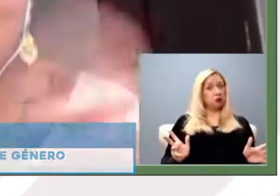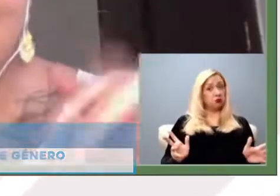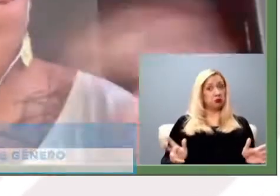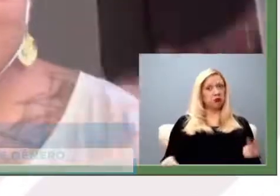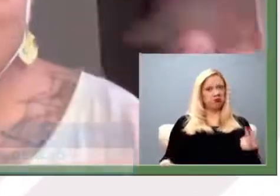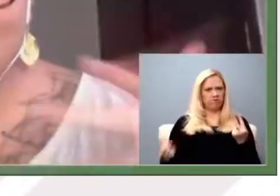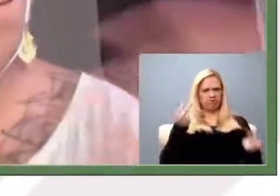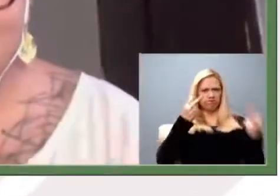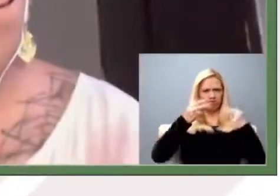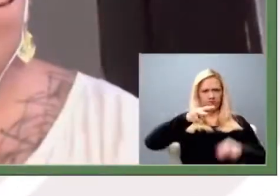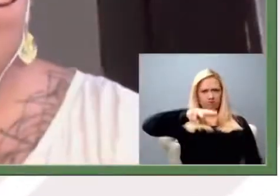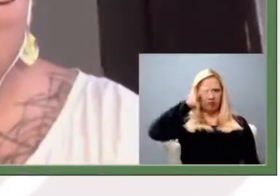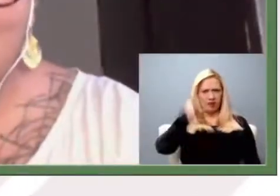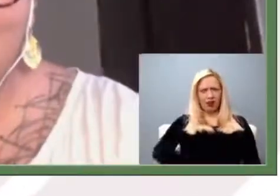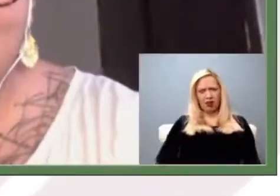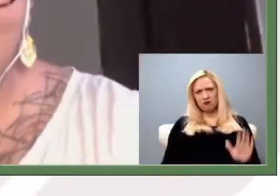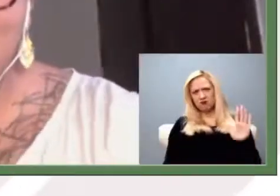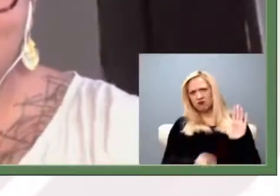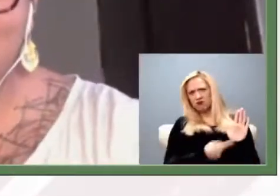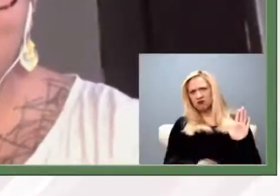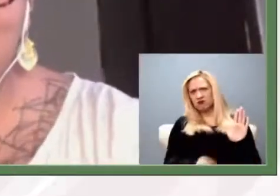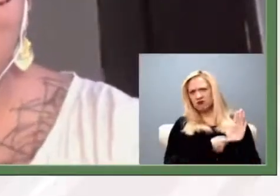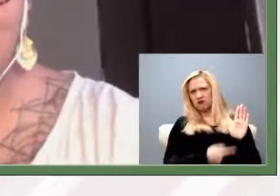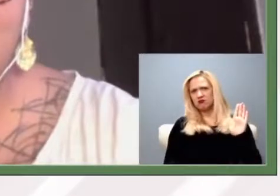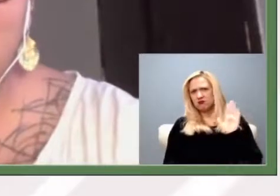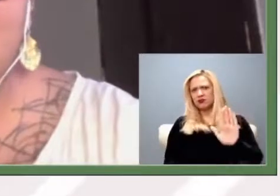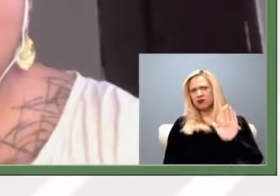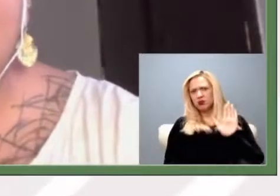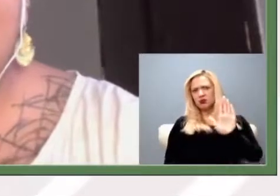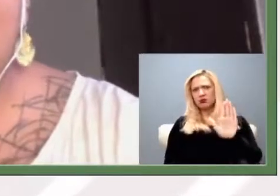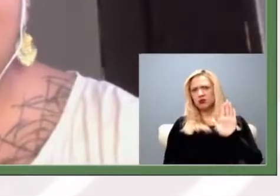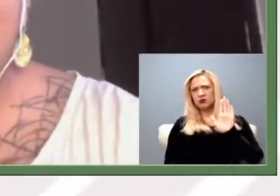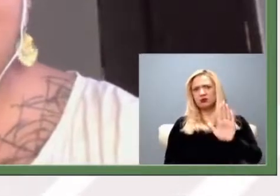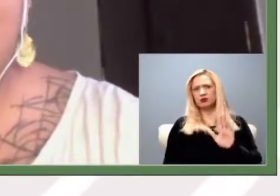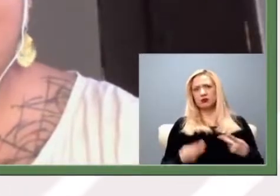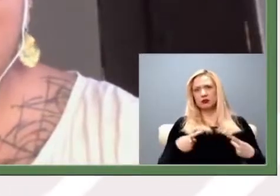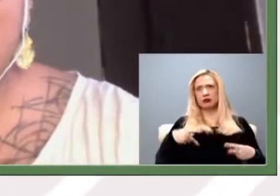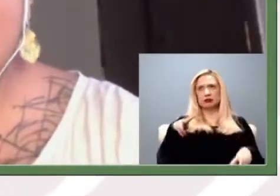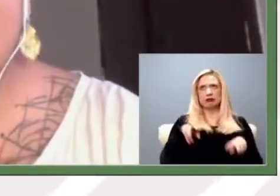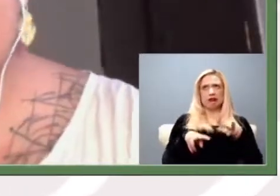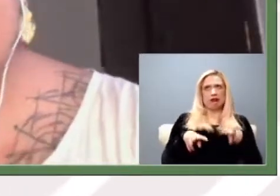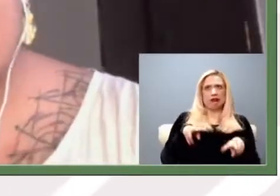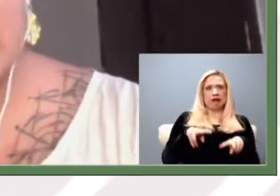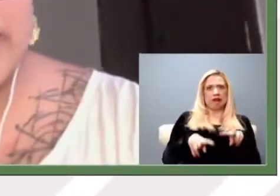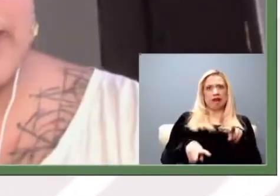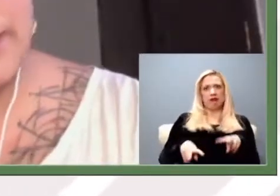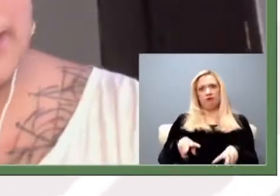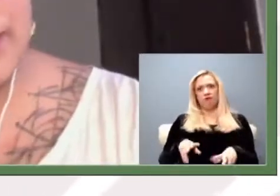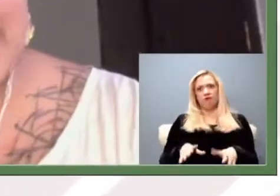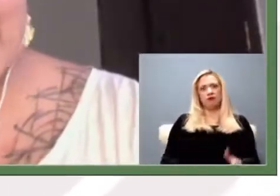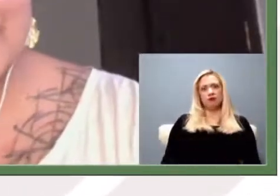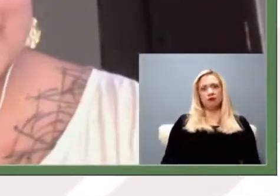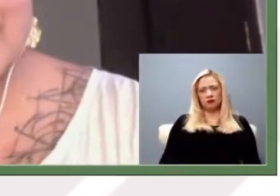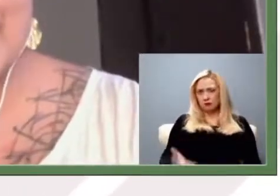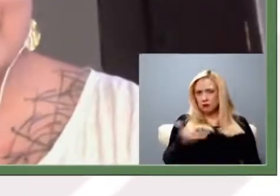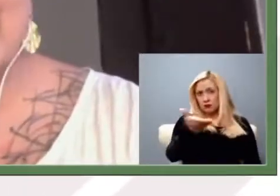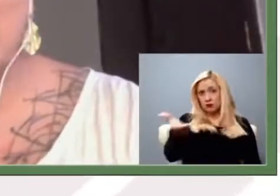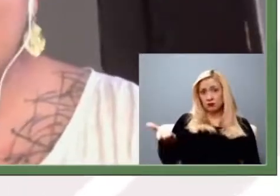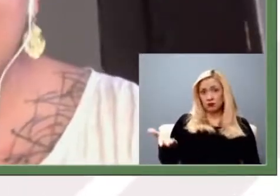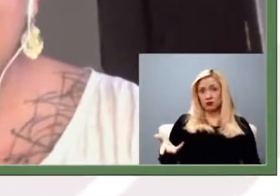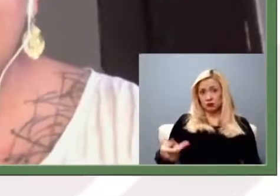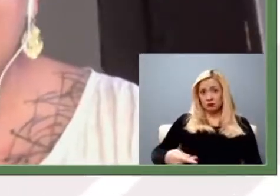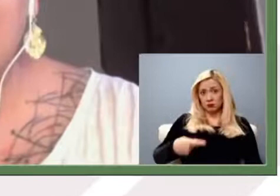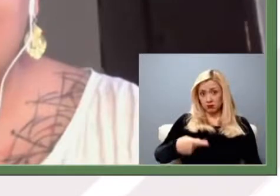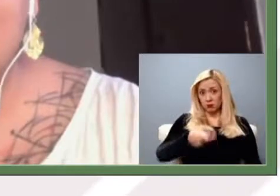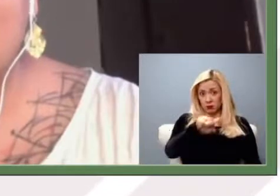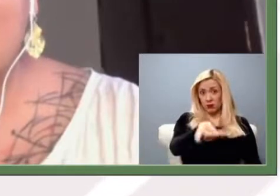las verdades que nos han contado, ¿no? Sobre el cuerpo, y está cuestionándolas, está preguntando. Entonces también